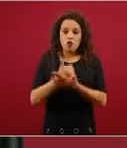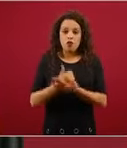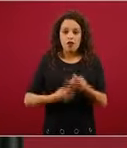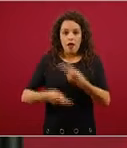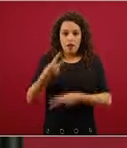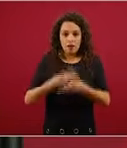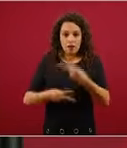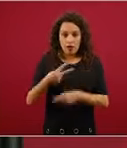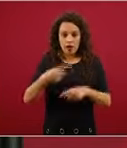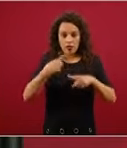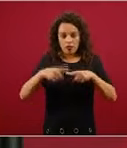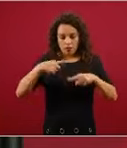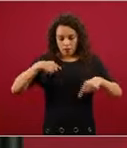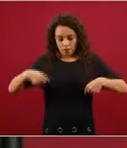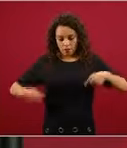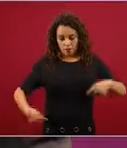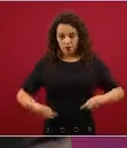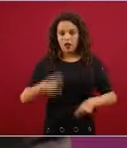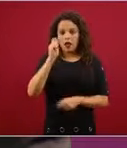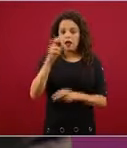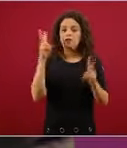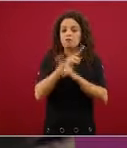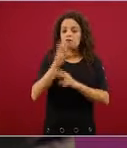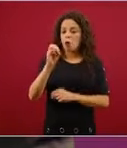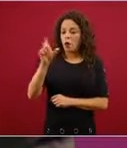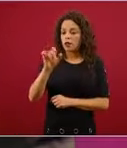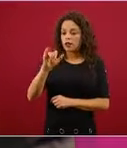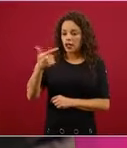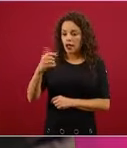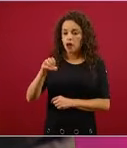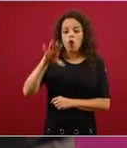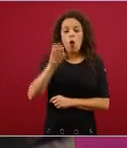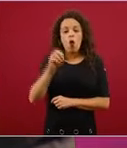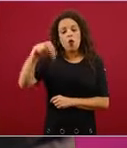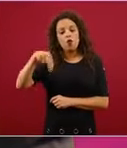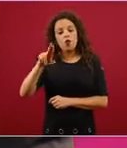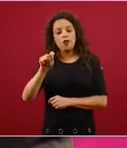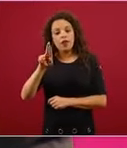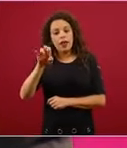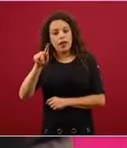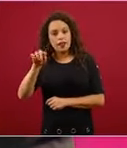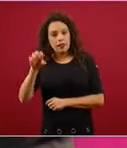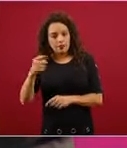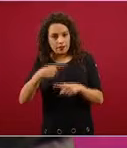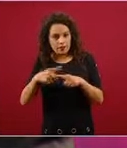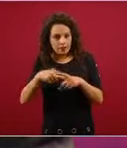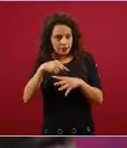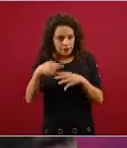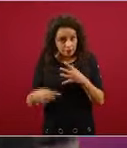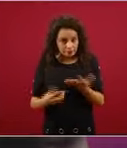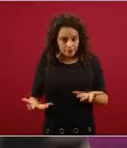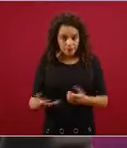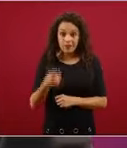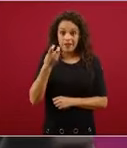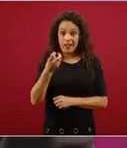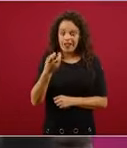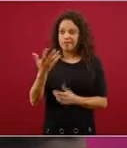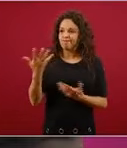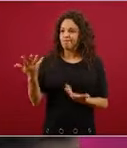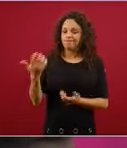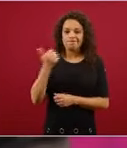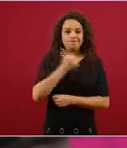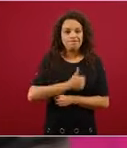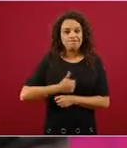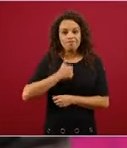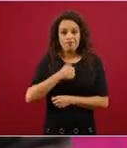nutrientes a los distintos órganos del cuerpo. Y entonces aquí es donde viene la sorpresa, que es muy desafortunada, de que una persona pensó